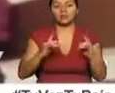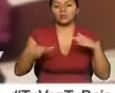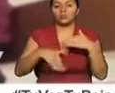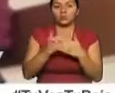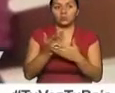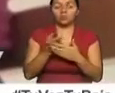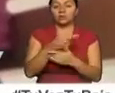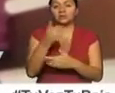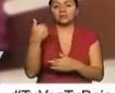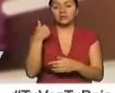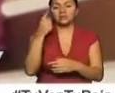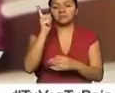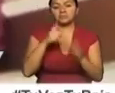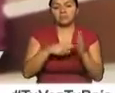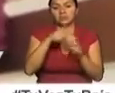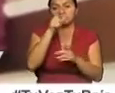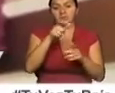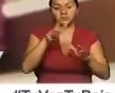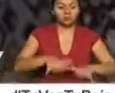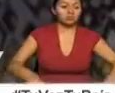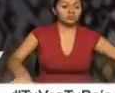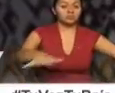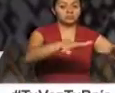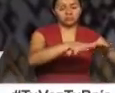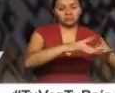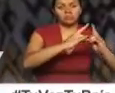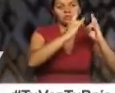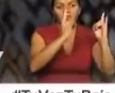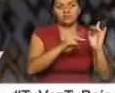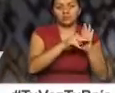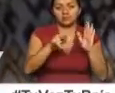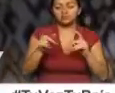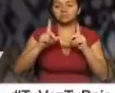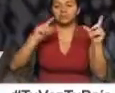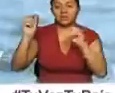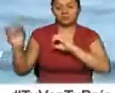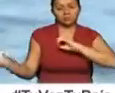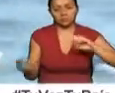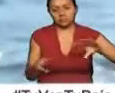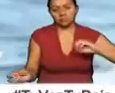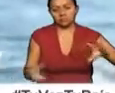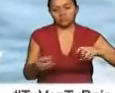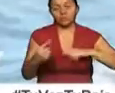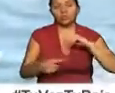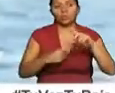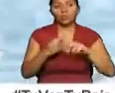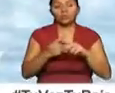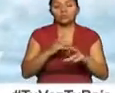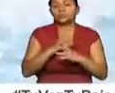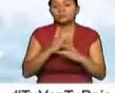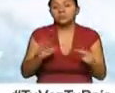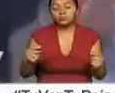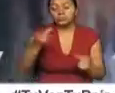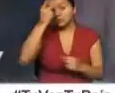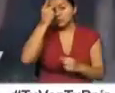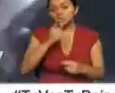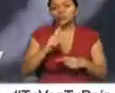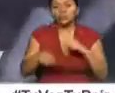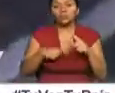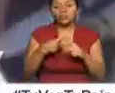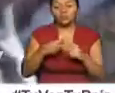una capacidad de 1.000 personas cada uno, para trasladar a los inmigrantes desde las islas a la espera de la resolución de su demanda de